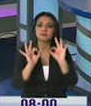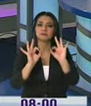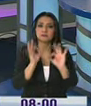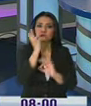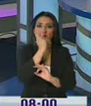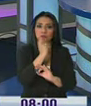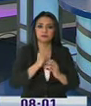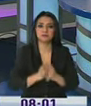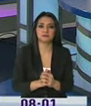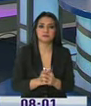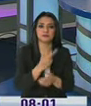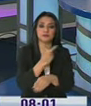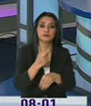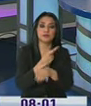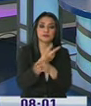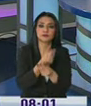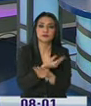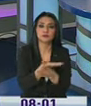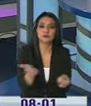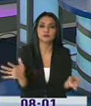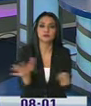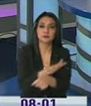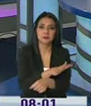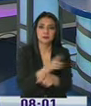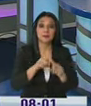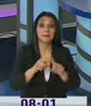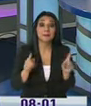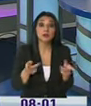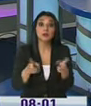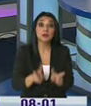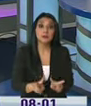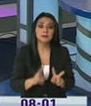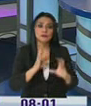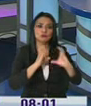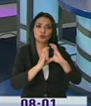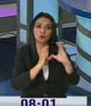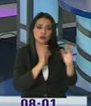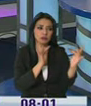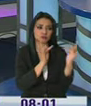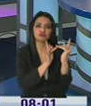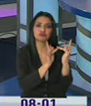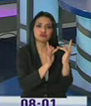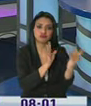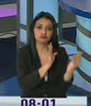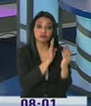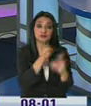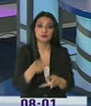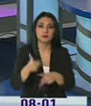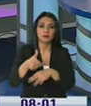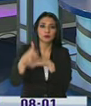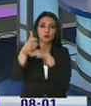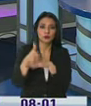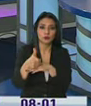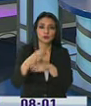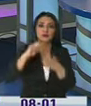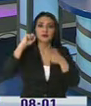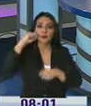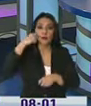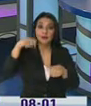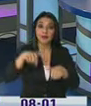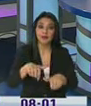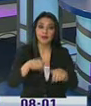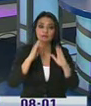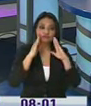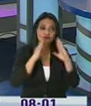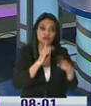es, tenemos 2 horas para ustedes de información, pero también de comunicación directa con nosotros y con las autoridades. Recuerde que este es un espacio para